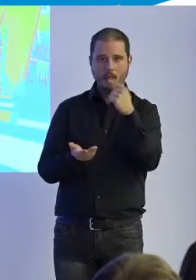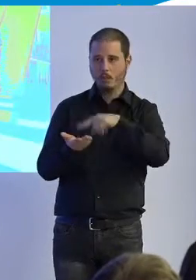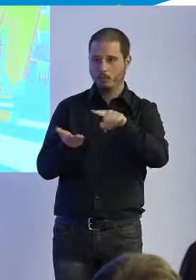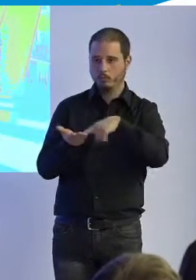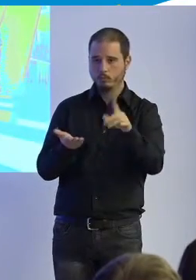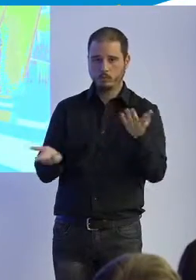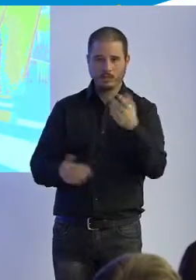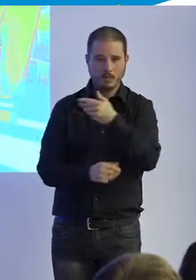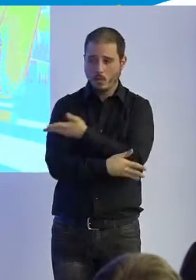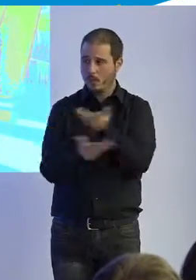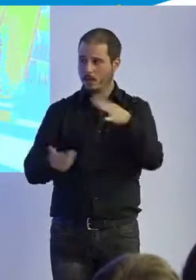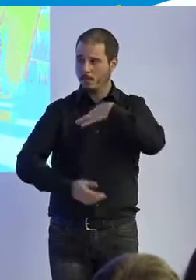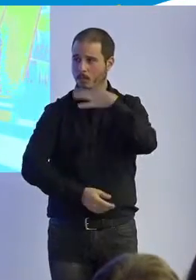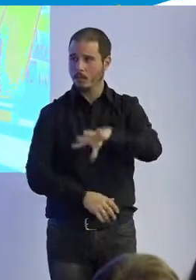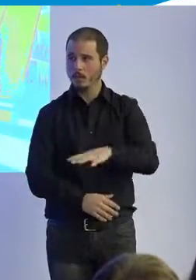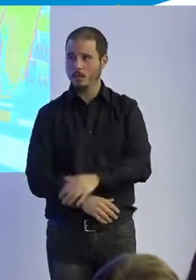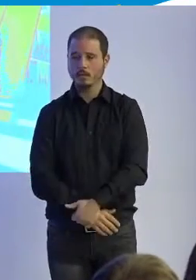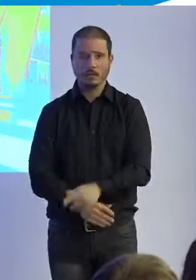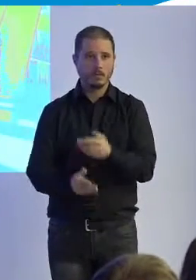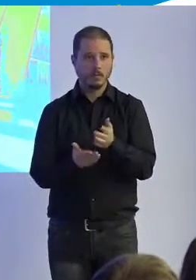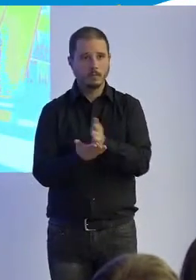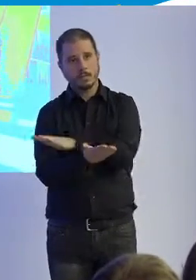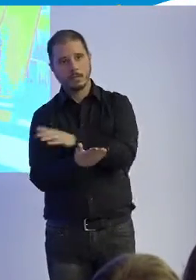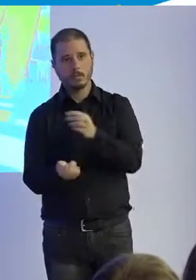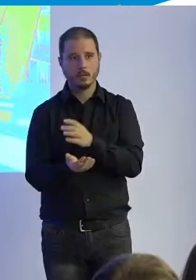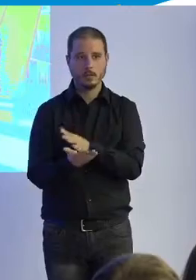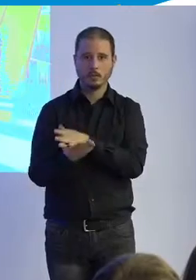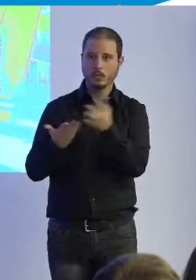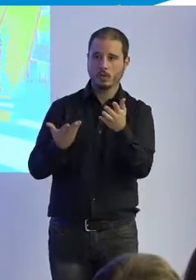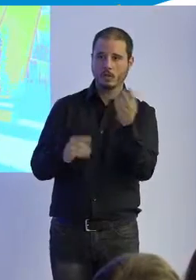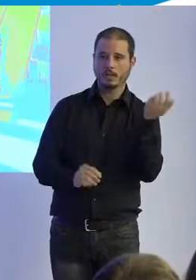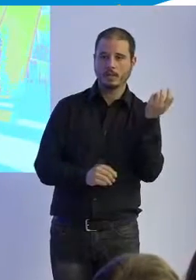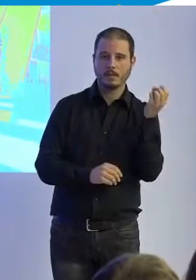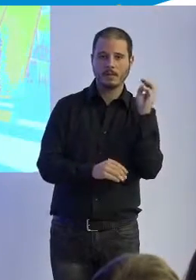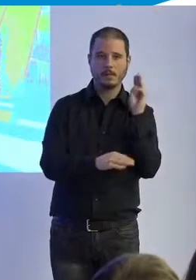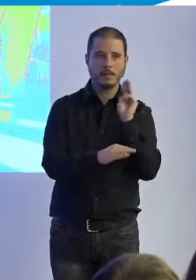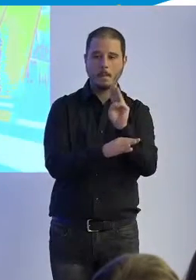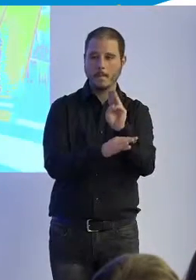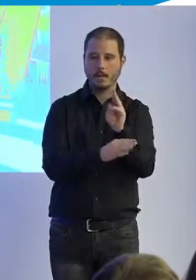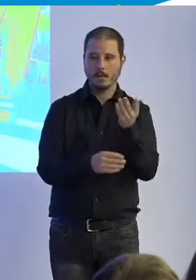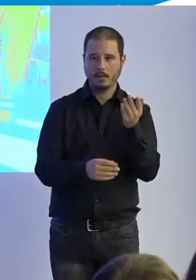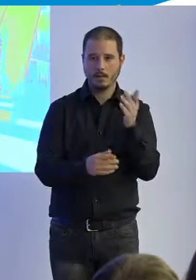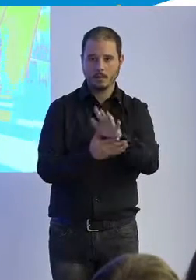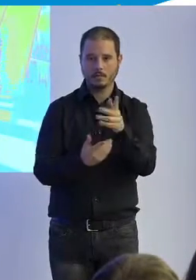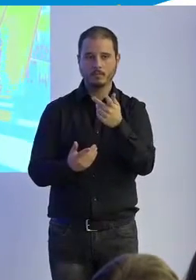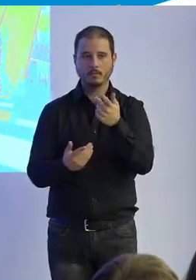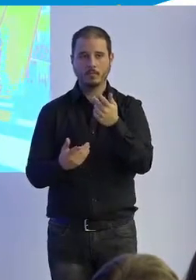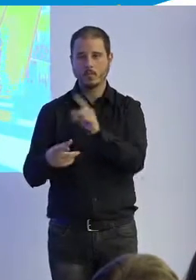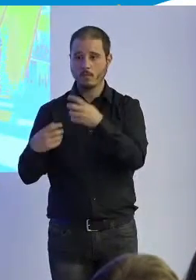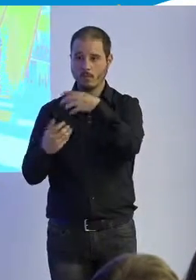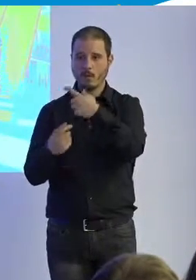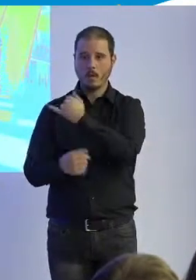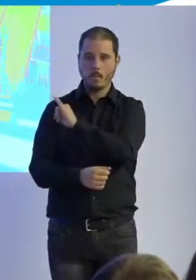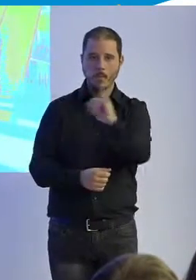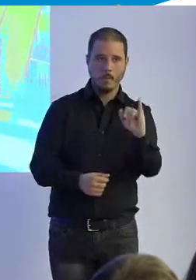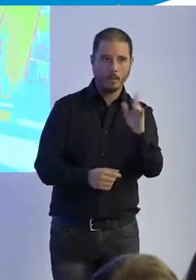cualquiera. Entonces, eso es una de las partes. Y otra parte es el parking. El parking de máquinas de VR que hay o que